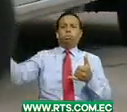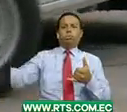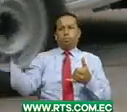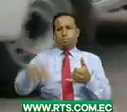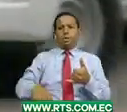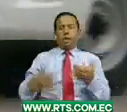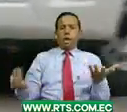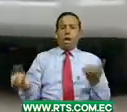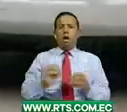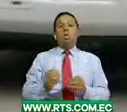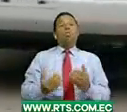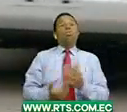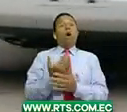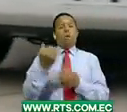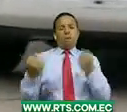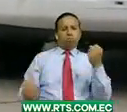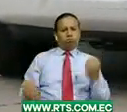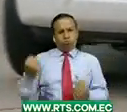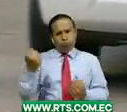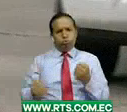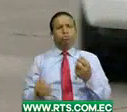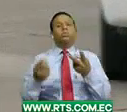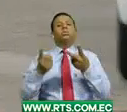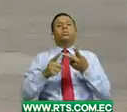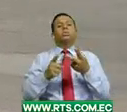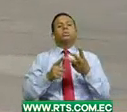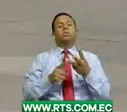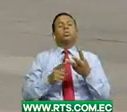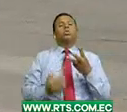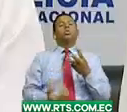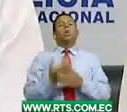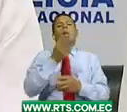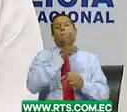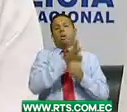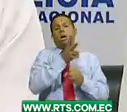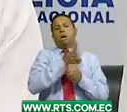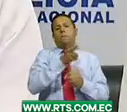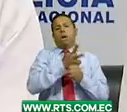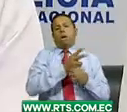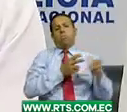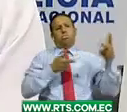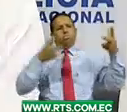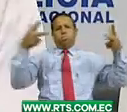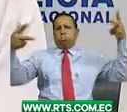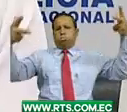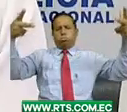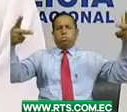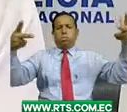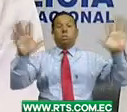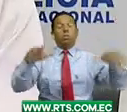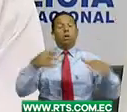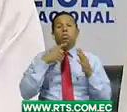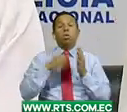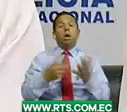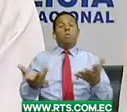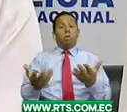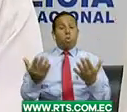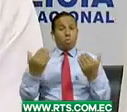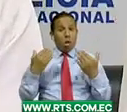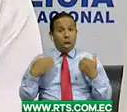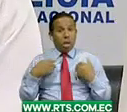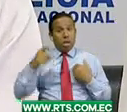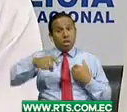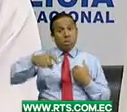entregadas y la instalación de nuevas cámaras de seguridad. Que si necesitan armas, Guayaquil también